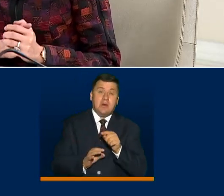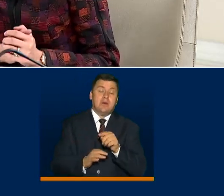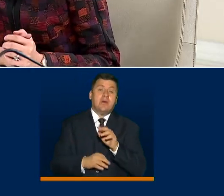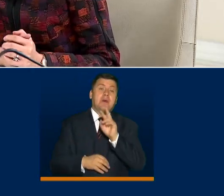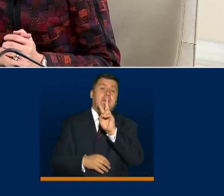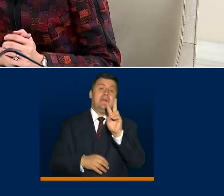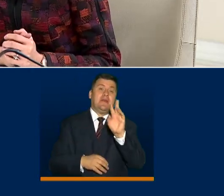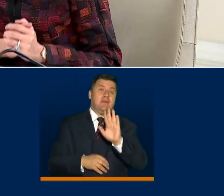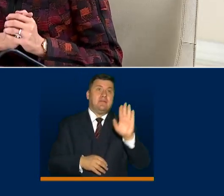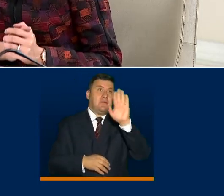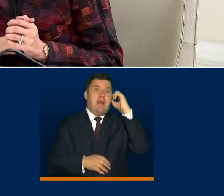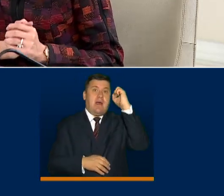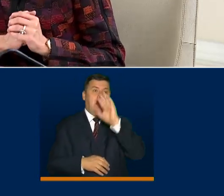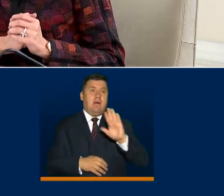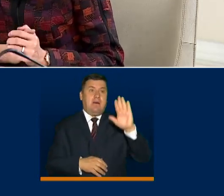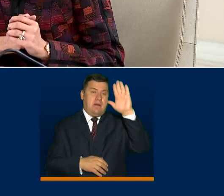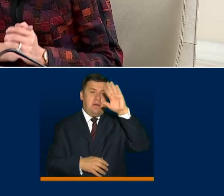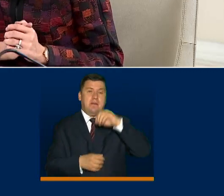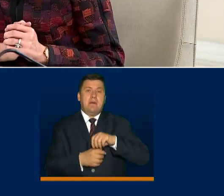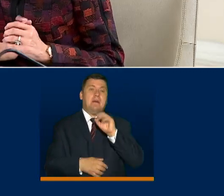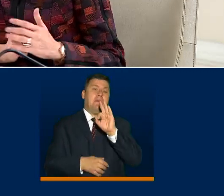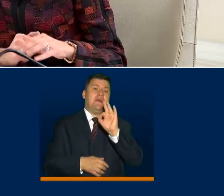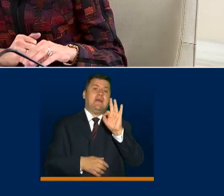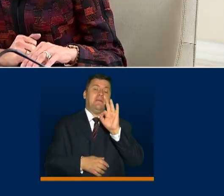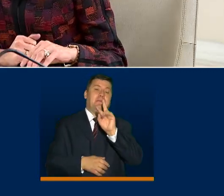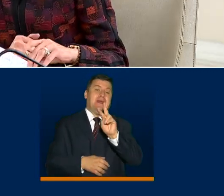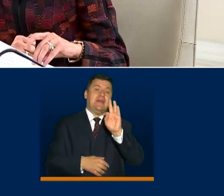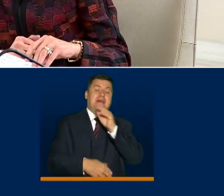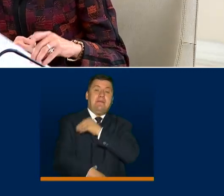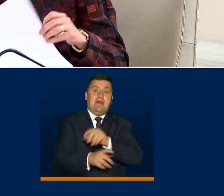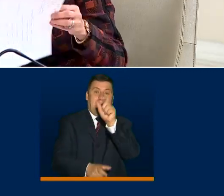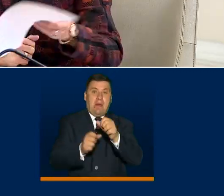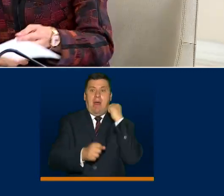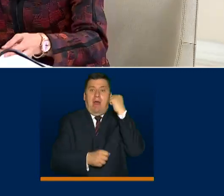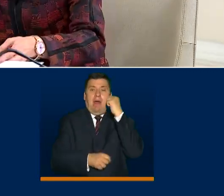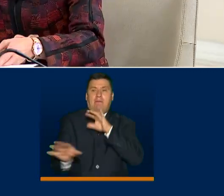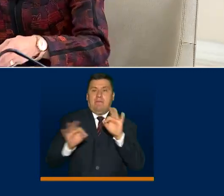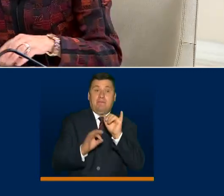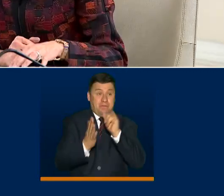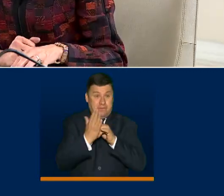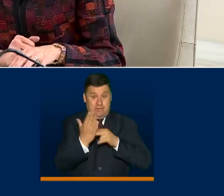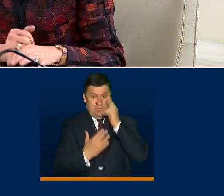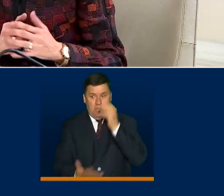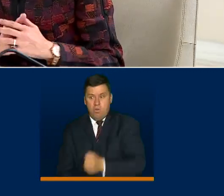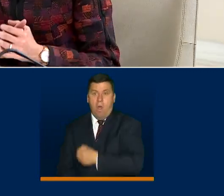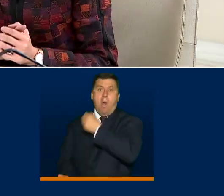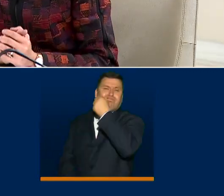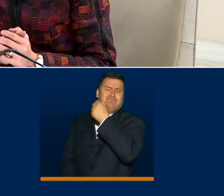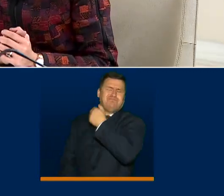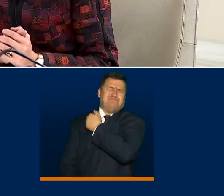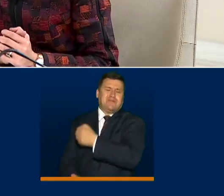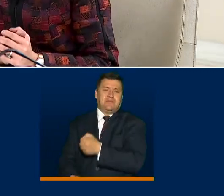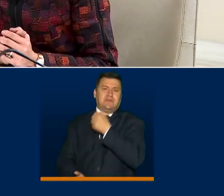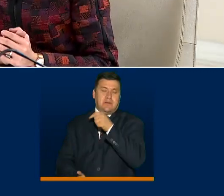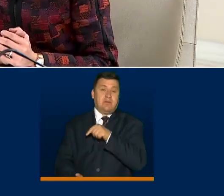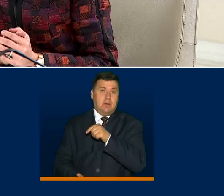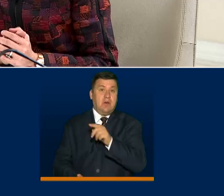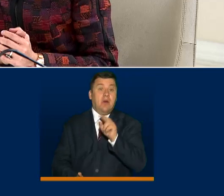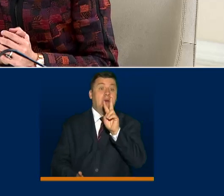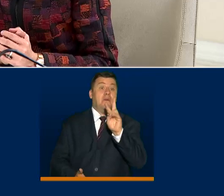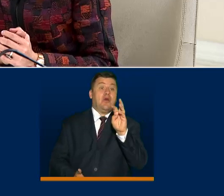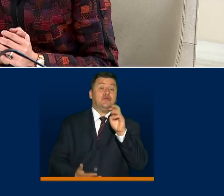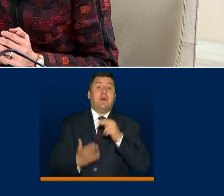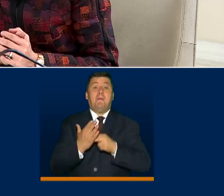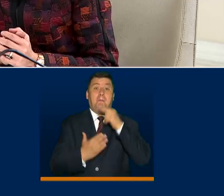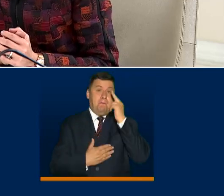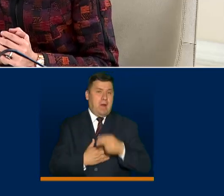en 22 departamentos y beneficiando 23 millones de colombianos. Esos proyectos, como usted muy bien mencionó, son 28 proyectos